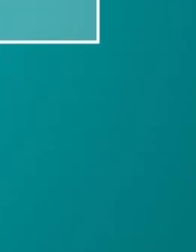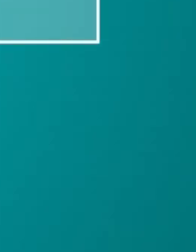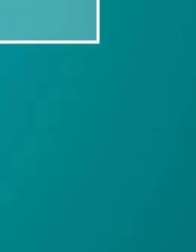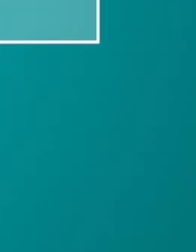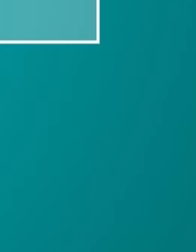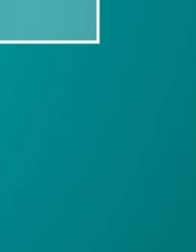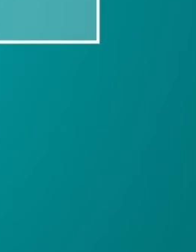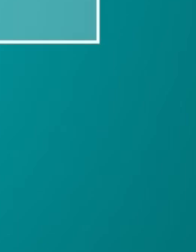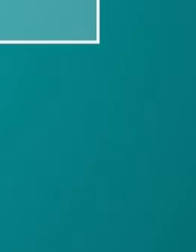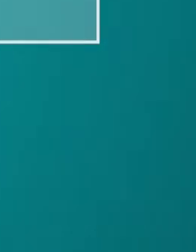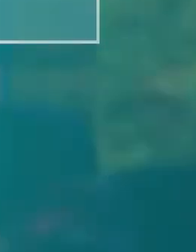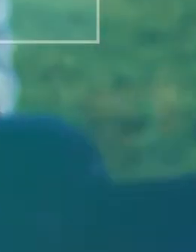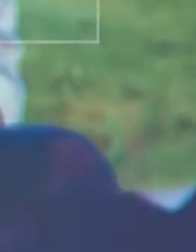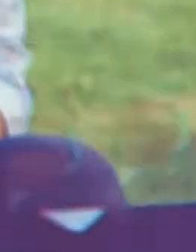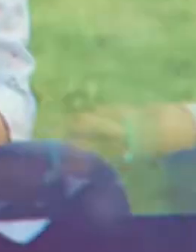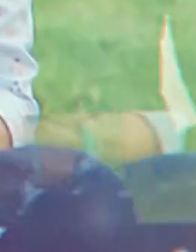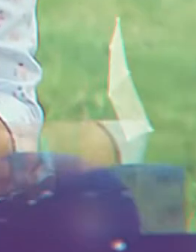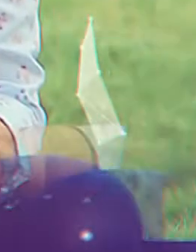Hojas de cálculo.